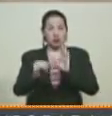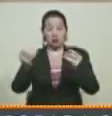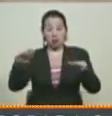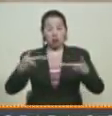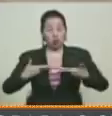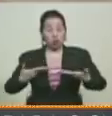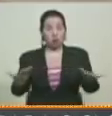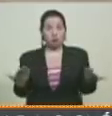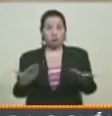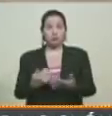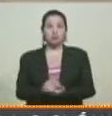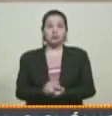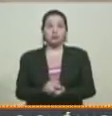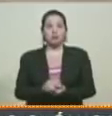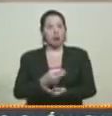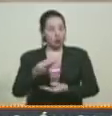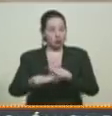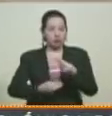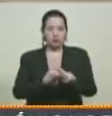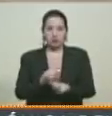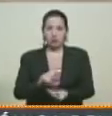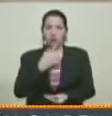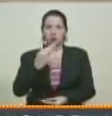dio y le cumplimos.